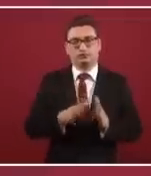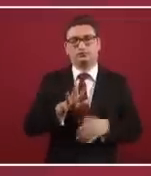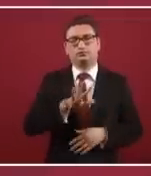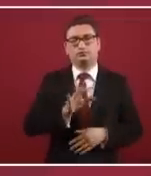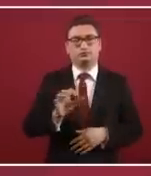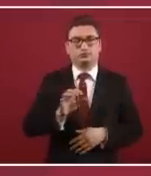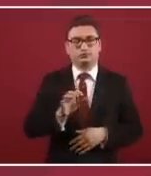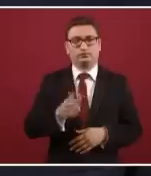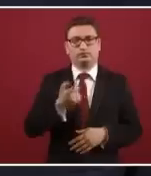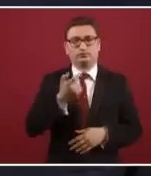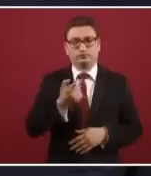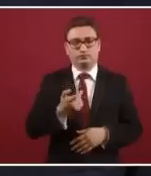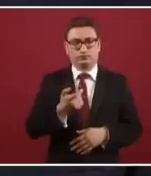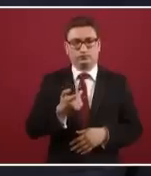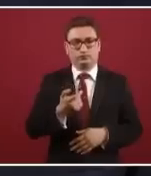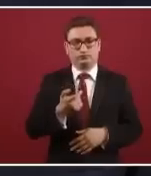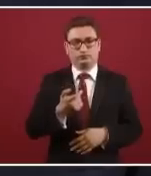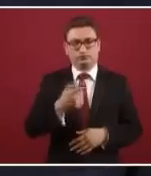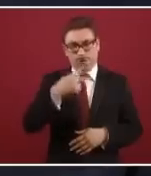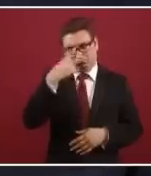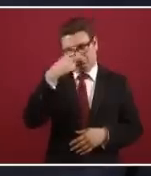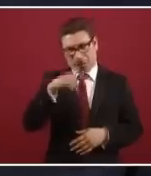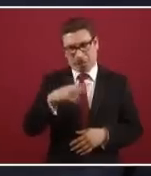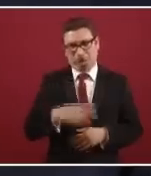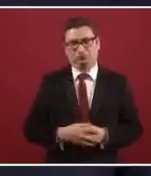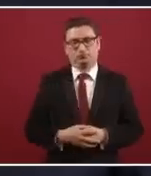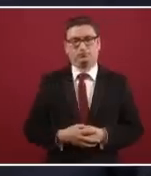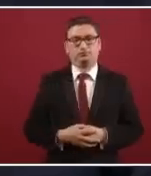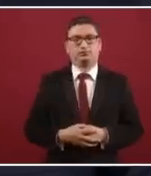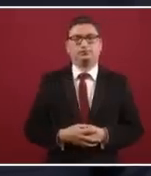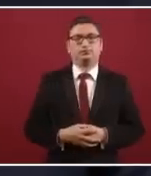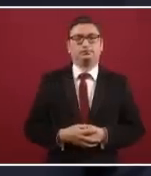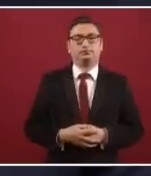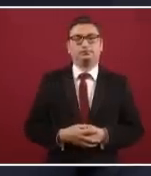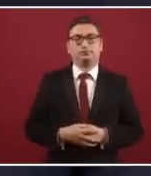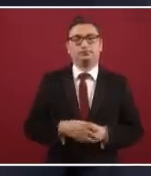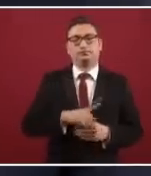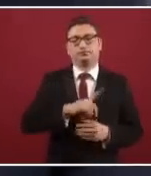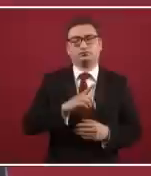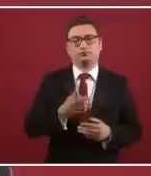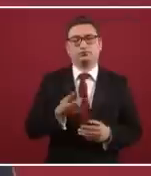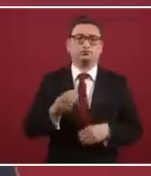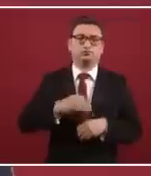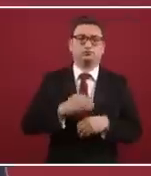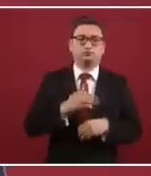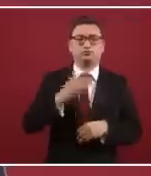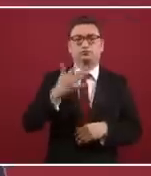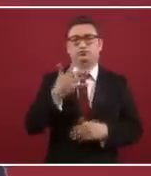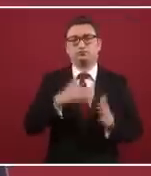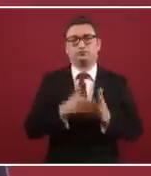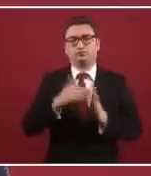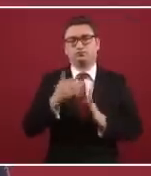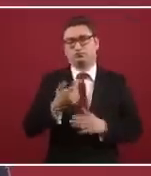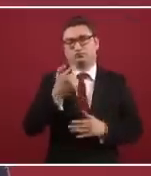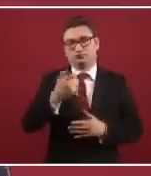7,500 millones de pesos y se amplió a 5,000 millones de pesos más,